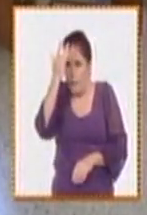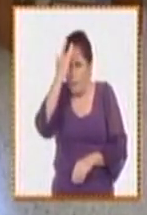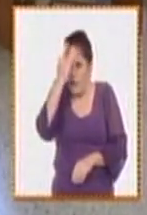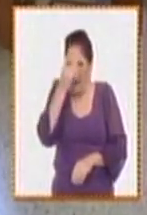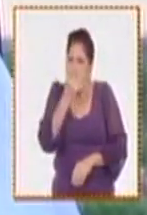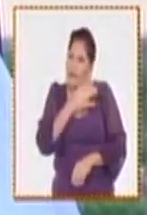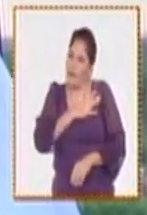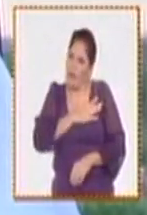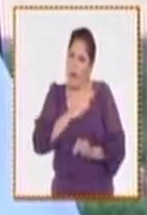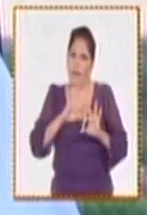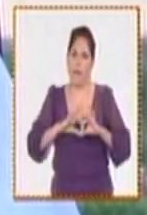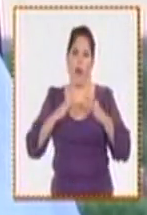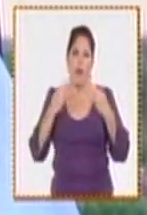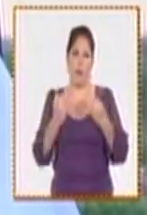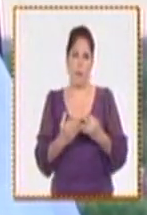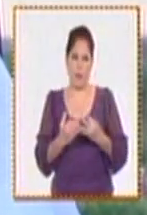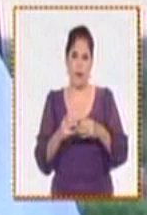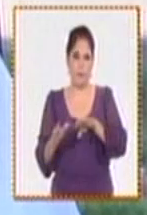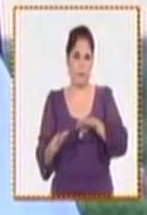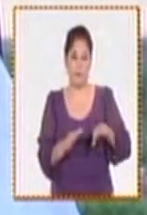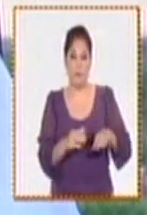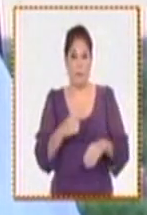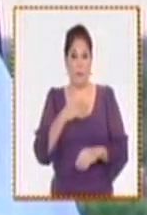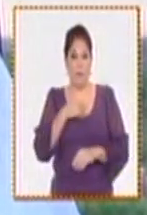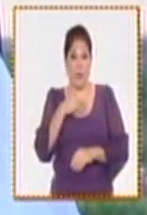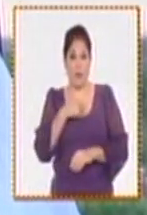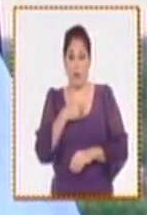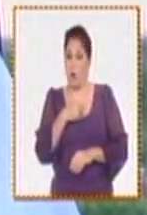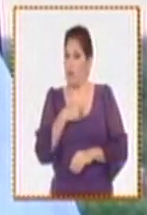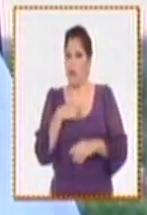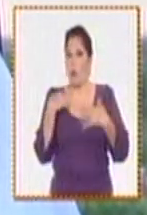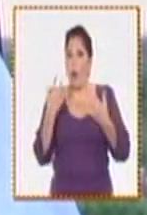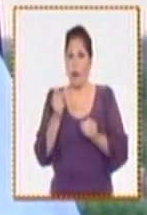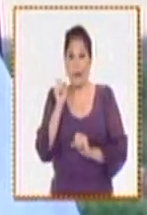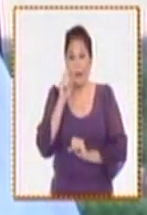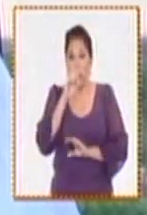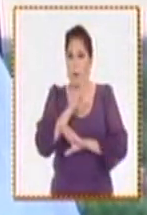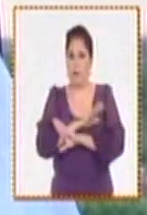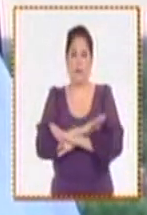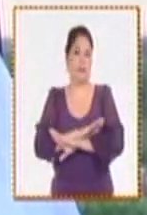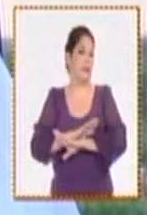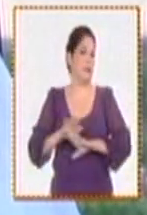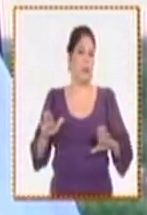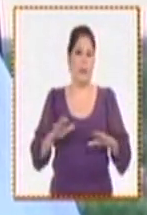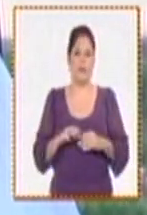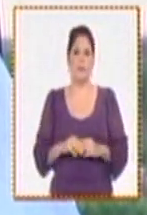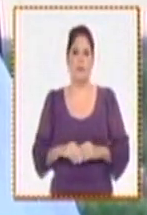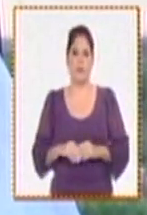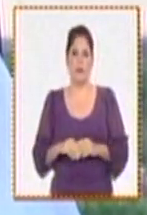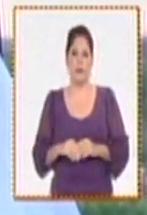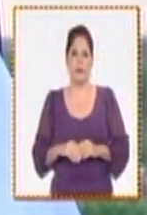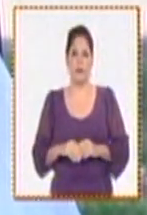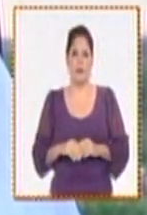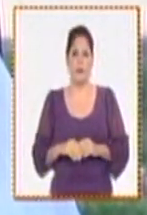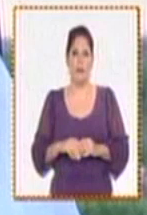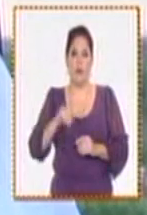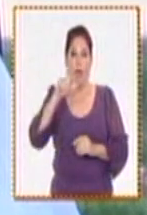dolor familiar. El colapso mío fue el cannabinoide sintético, que es